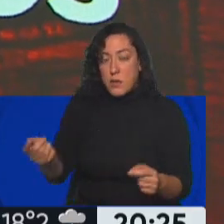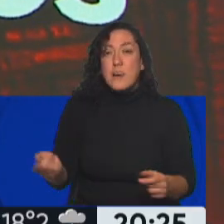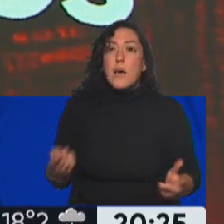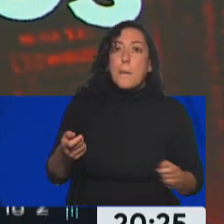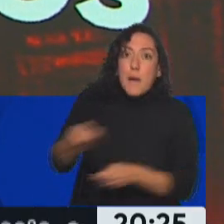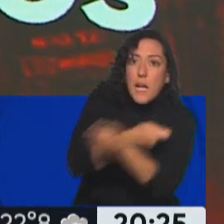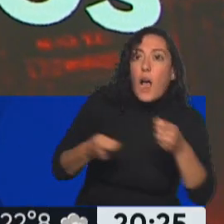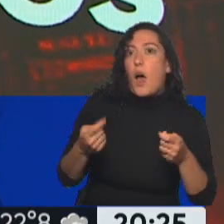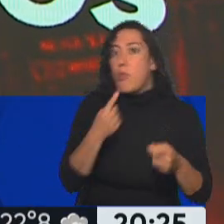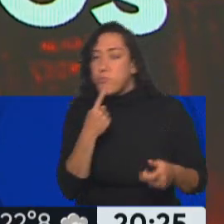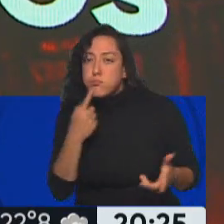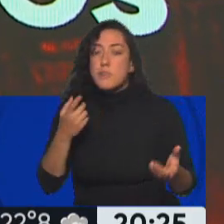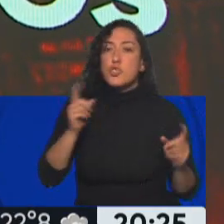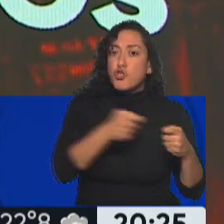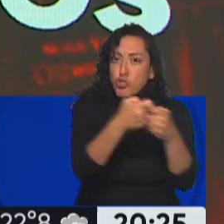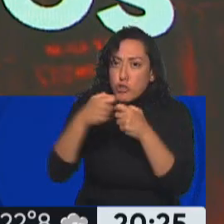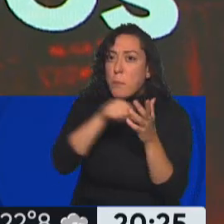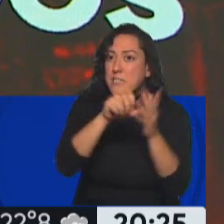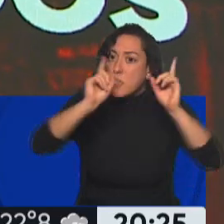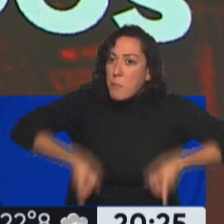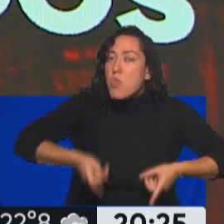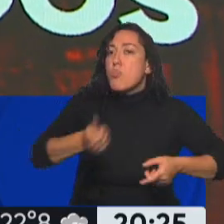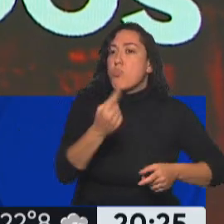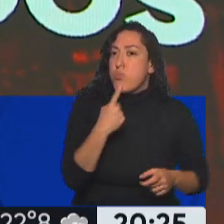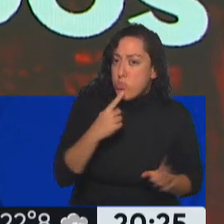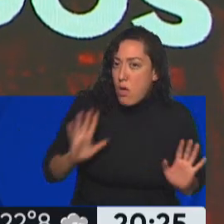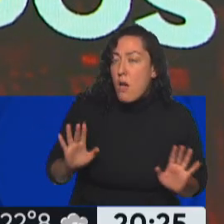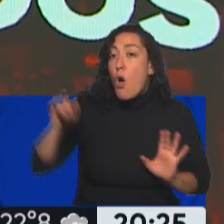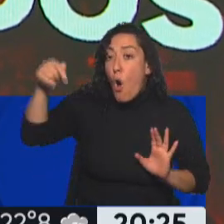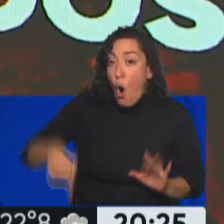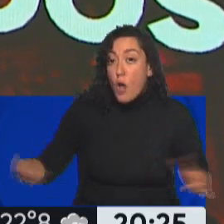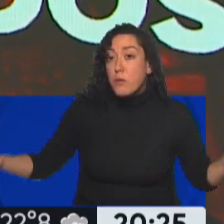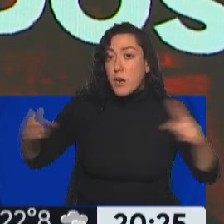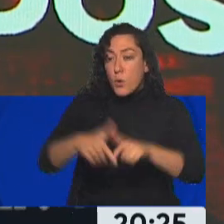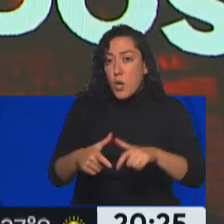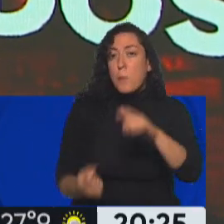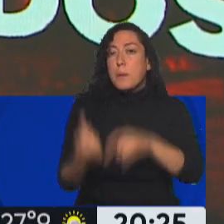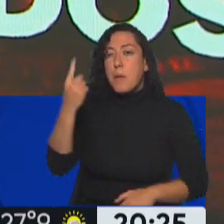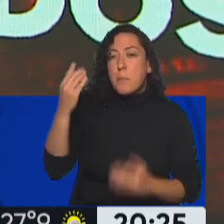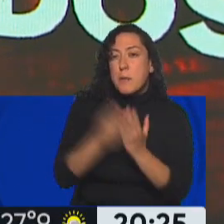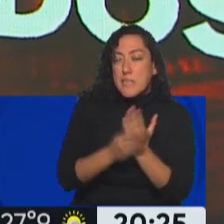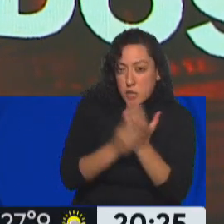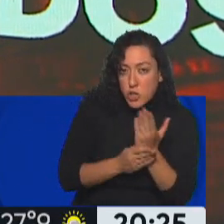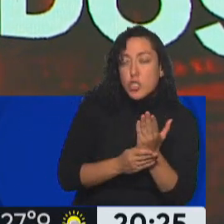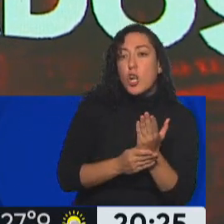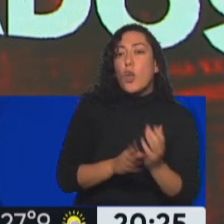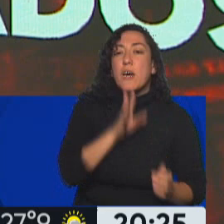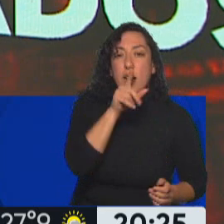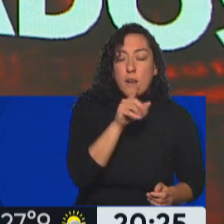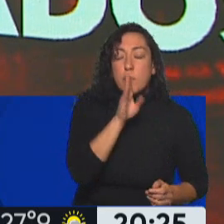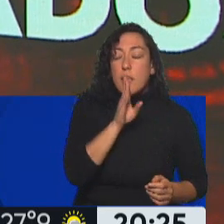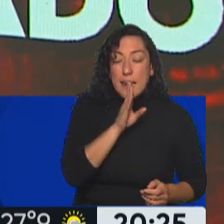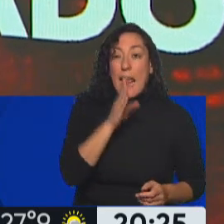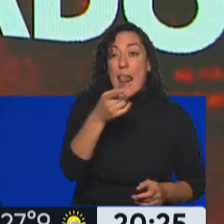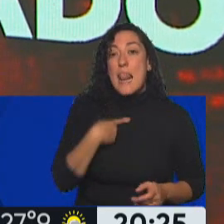y en países, incluso aliados. Hoy también Trump recibió, por ejemplo, al premier israelí Benjamín Netanyahu, a quien a Israel le aplicó